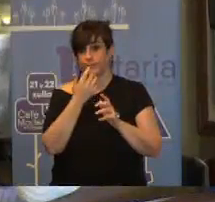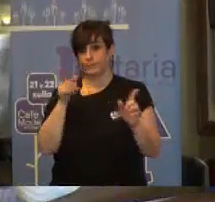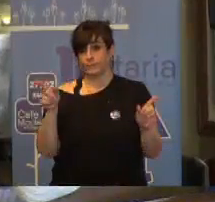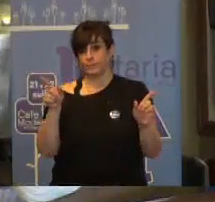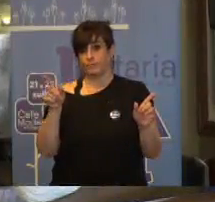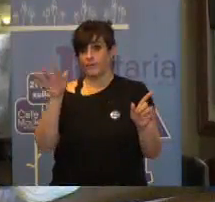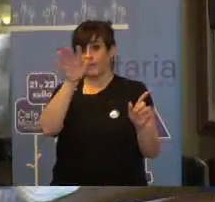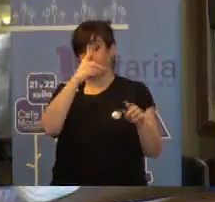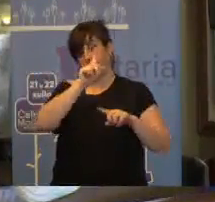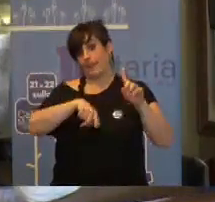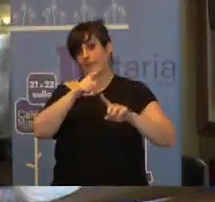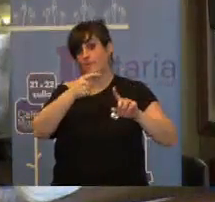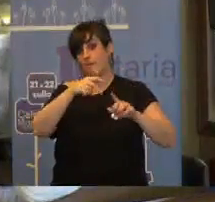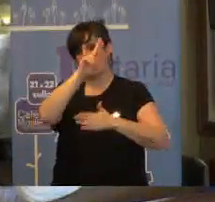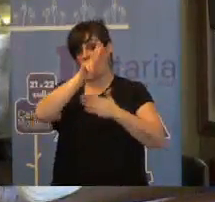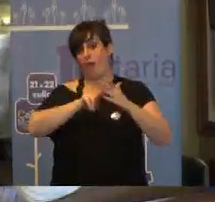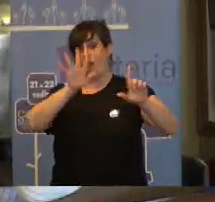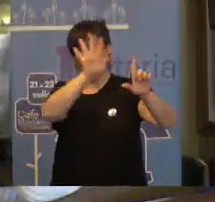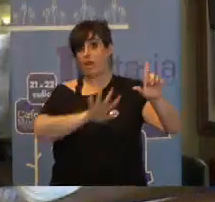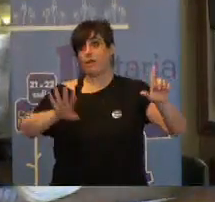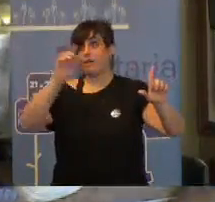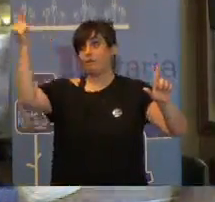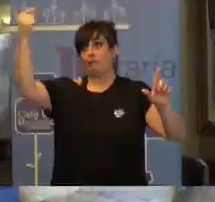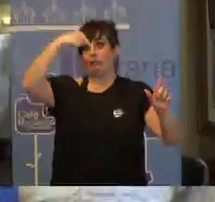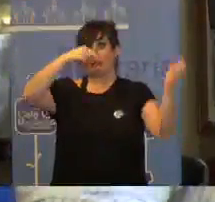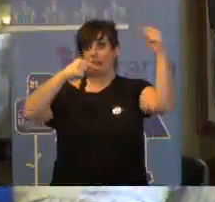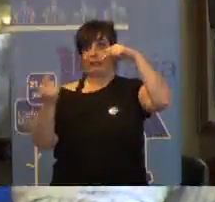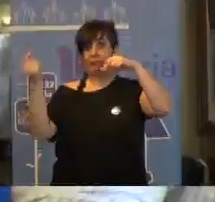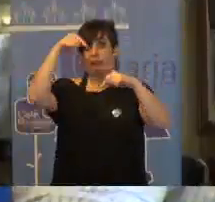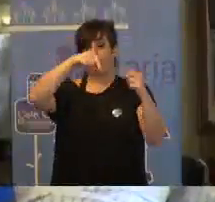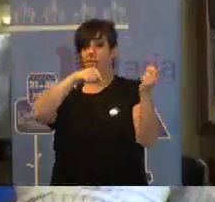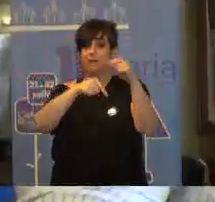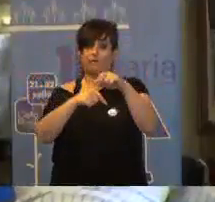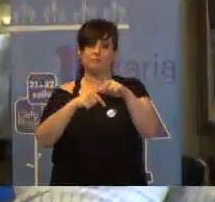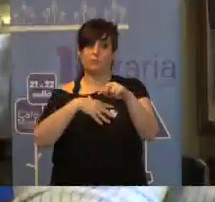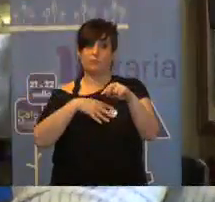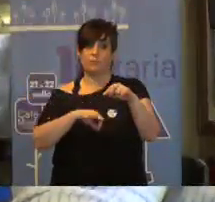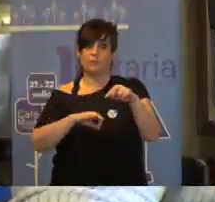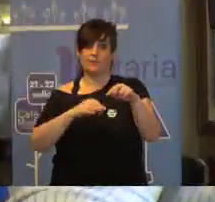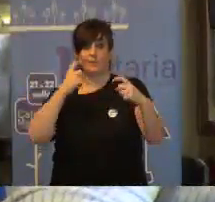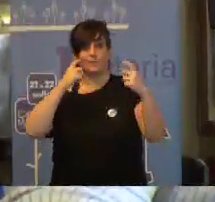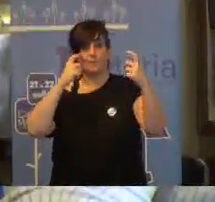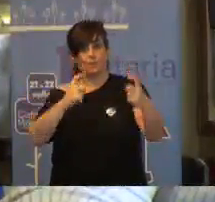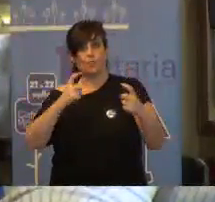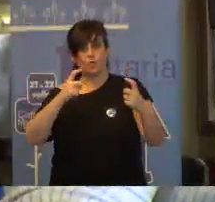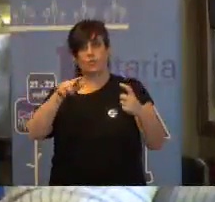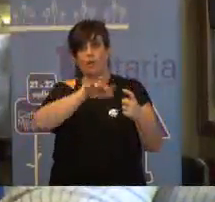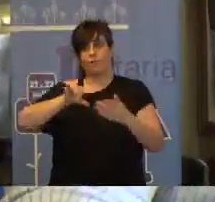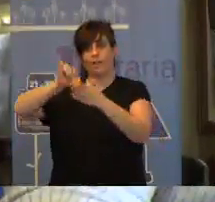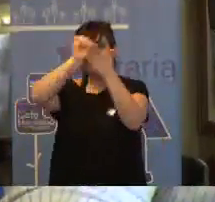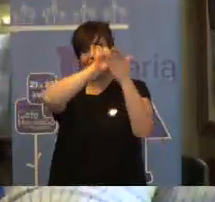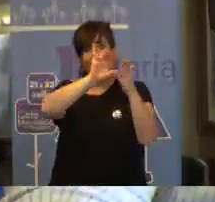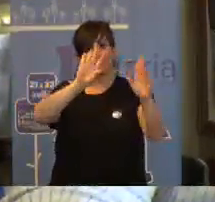a xente que ven dende Tui ou dende outro lugar, sempre tratamos de buscar a centralidade, pero a vida de todos é